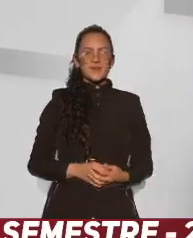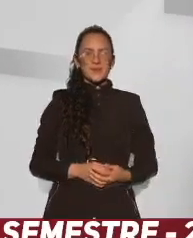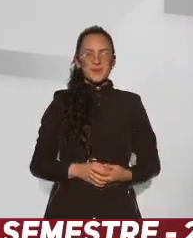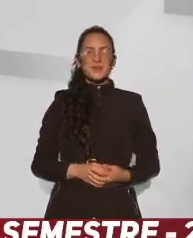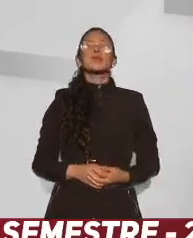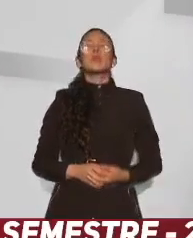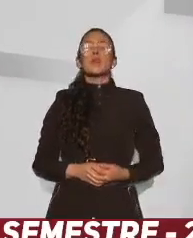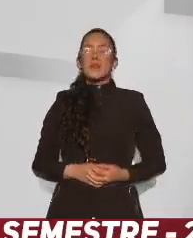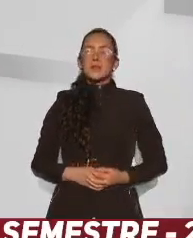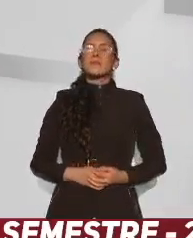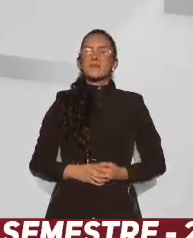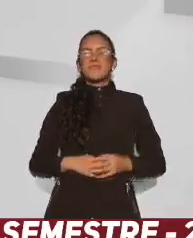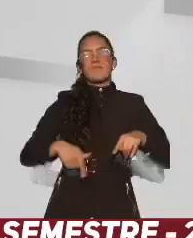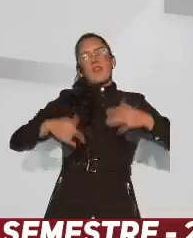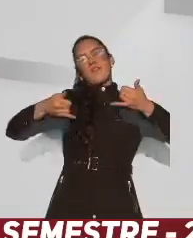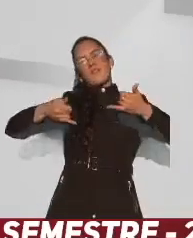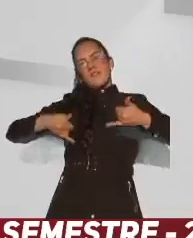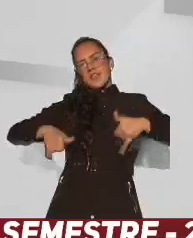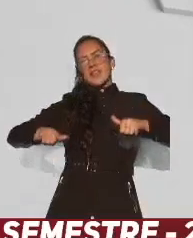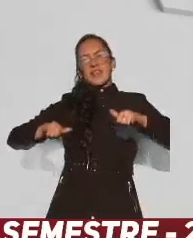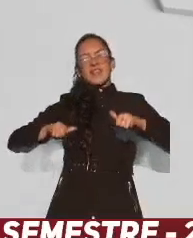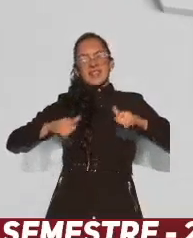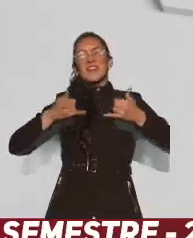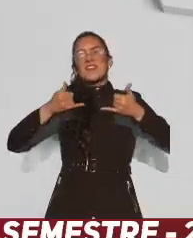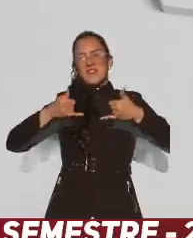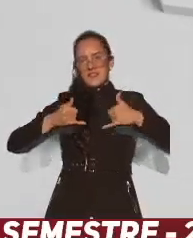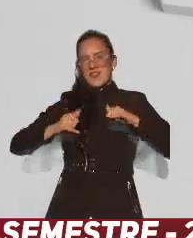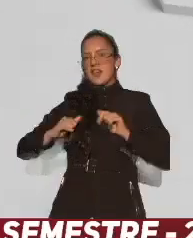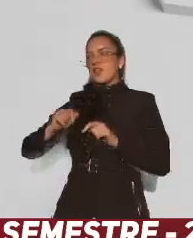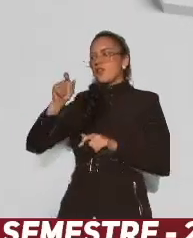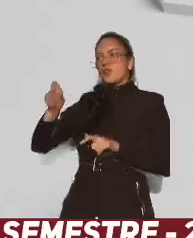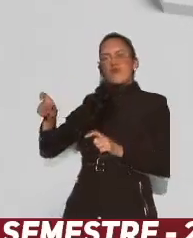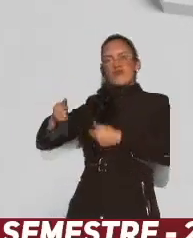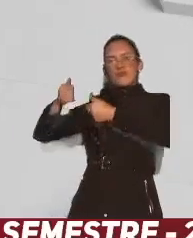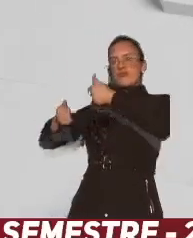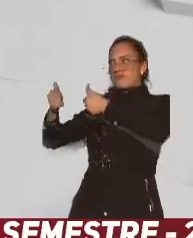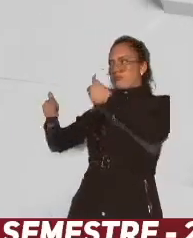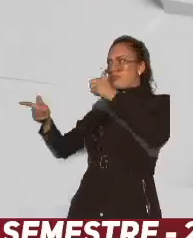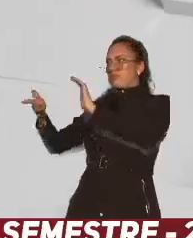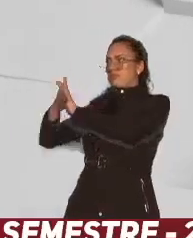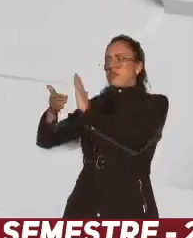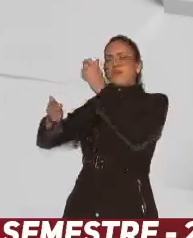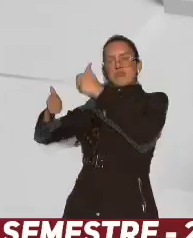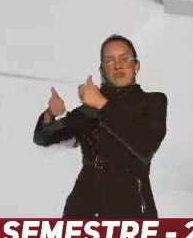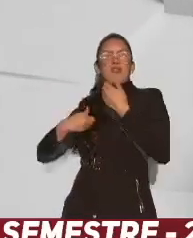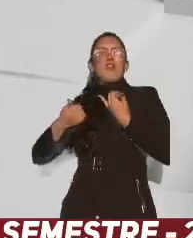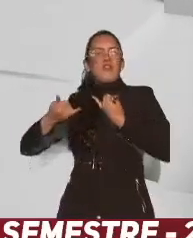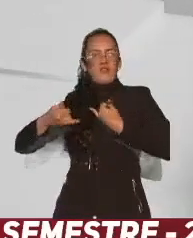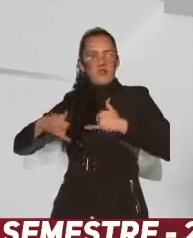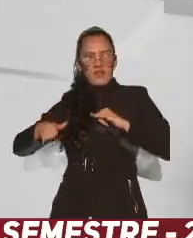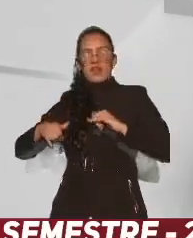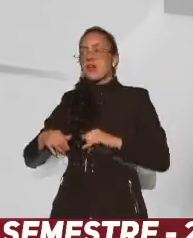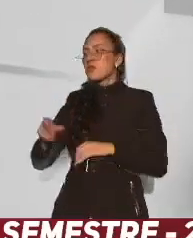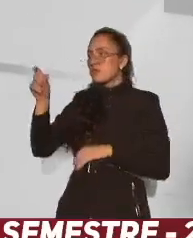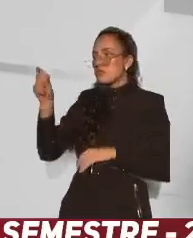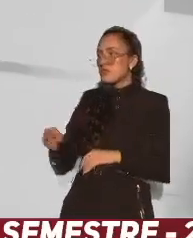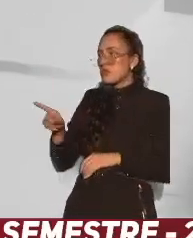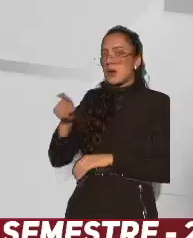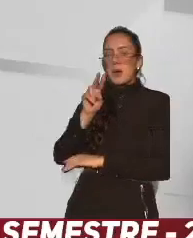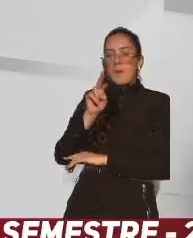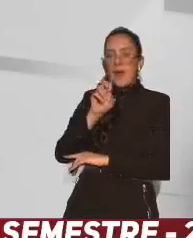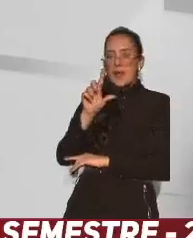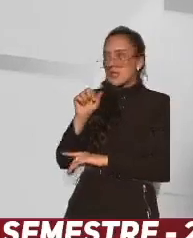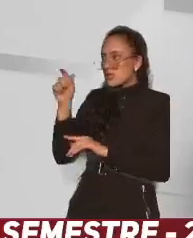De esa manera, concluimos las intervenciones del Estado Mayor del Ejército Nacional. Mi general Pérez, con su autorización, con su